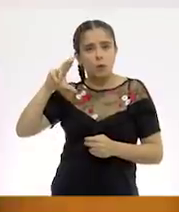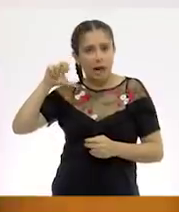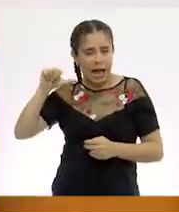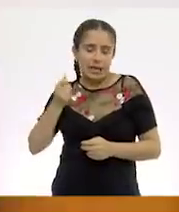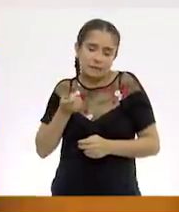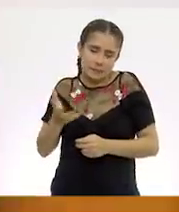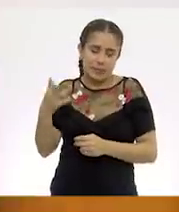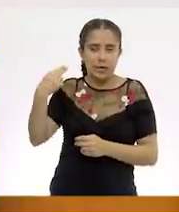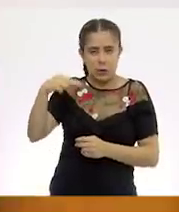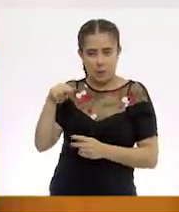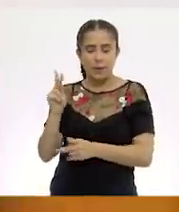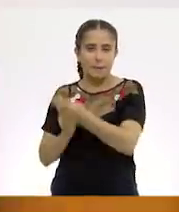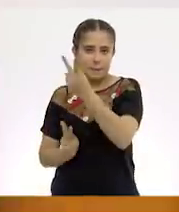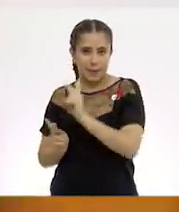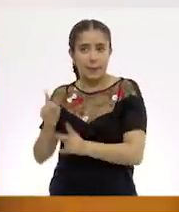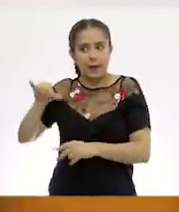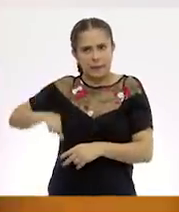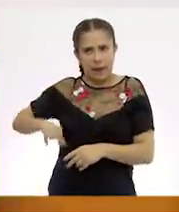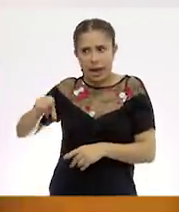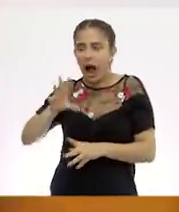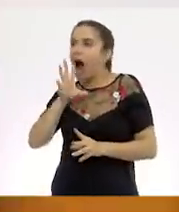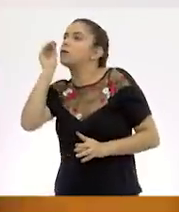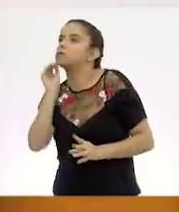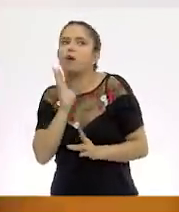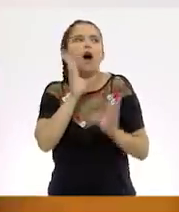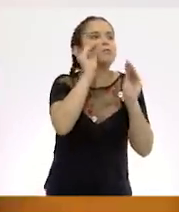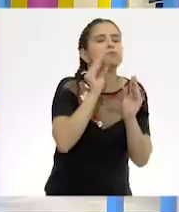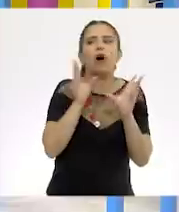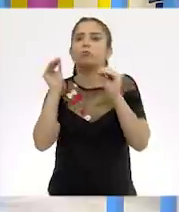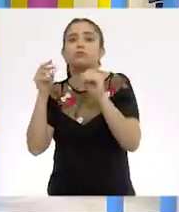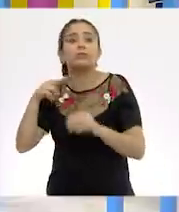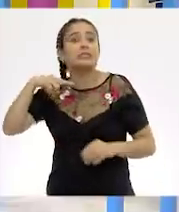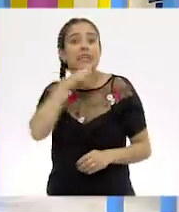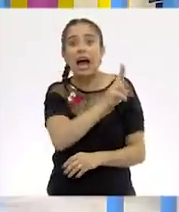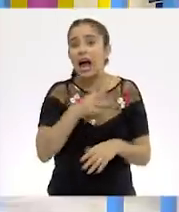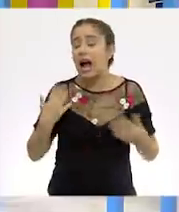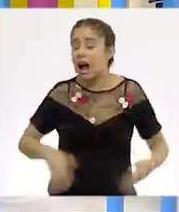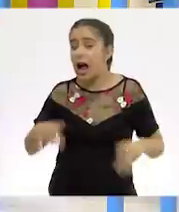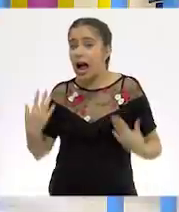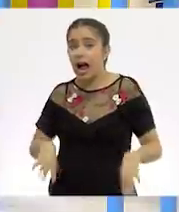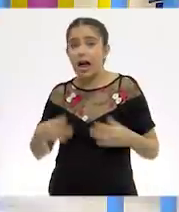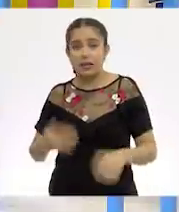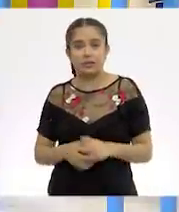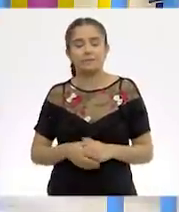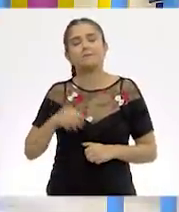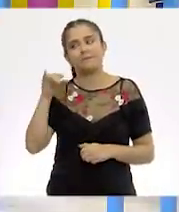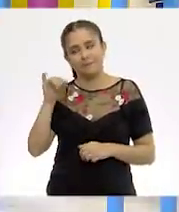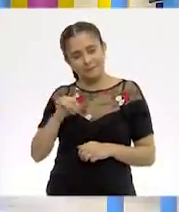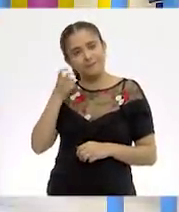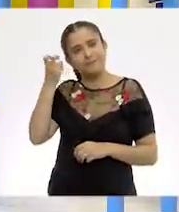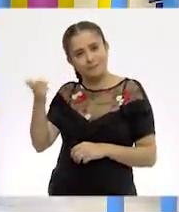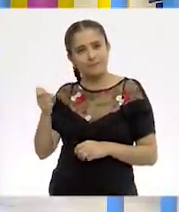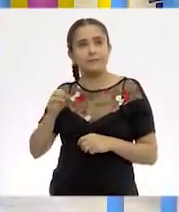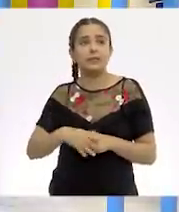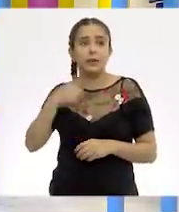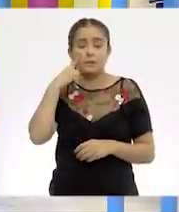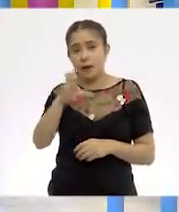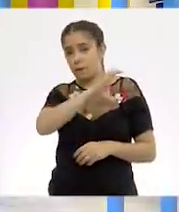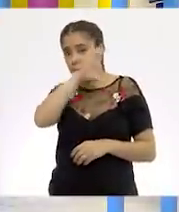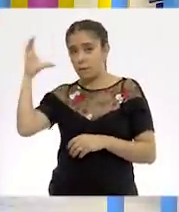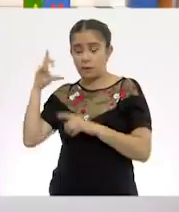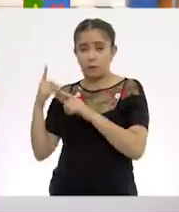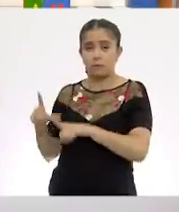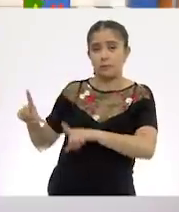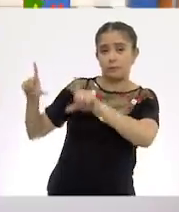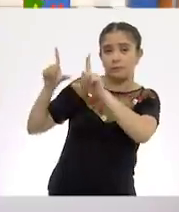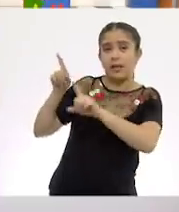más impresionante es que su movimiento es muy rápido, profe Danis. Así es. Tengo solamente una foto para enseñarles